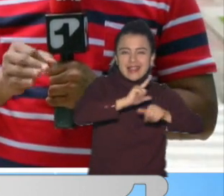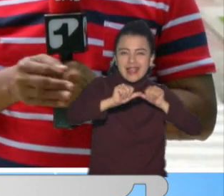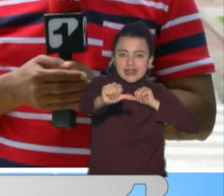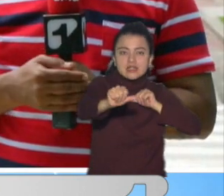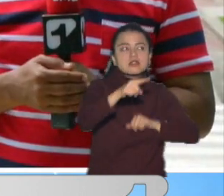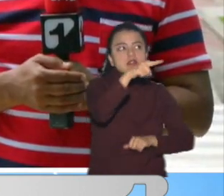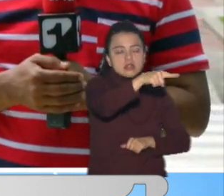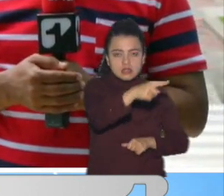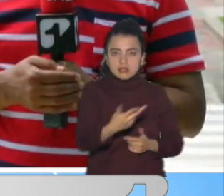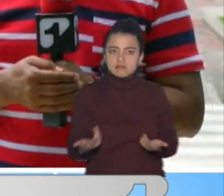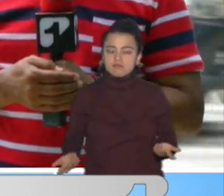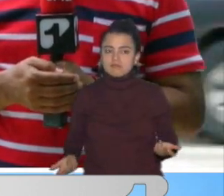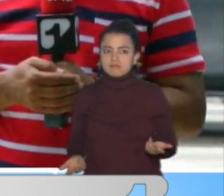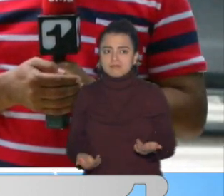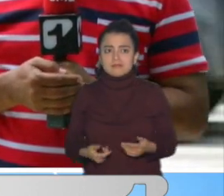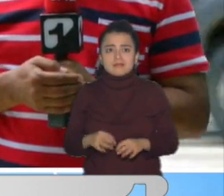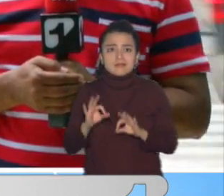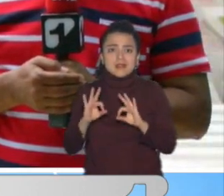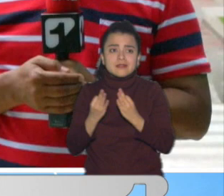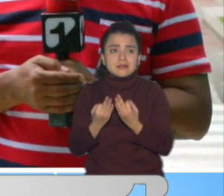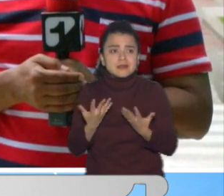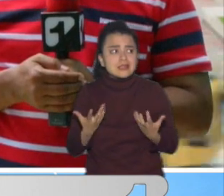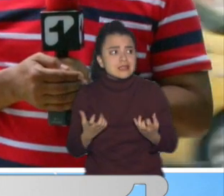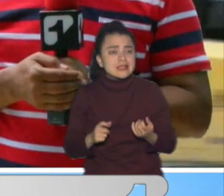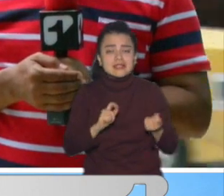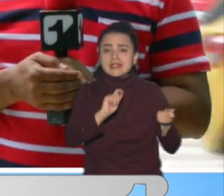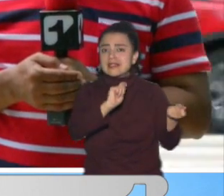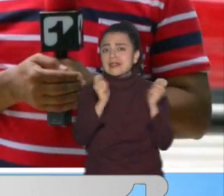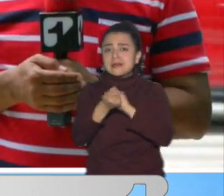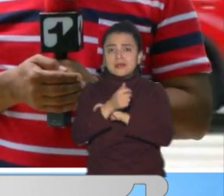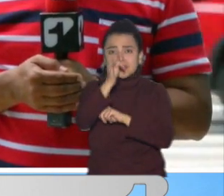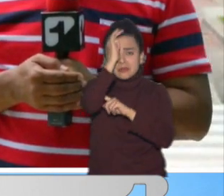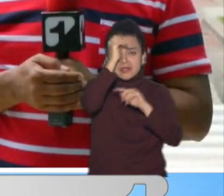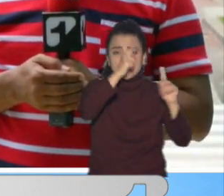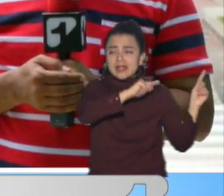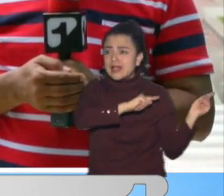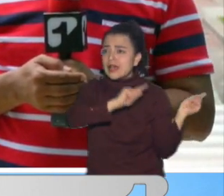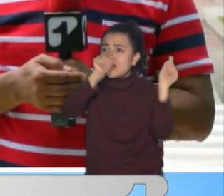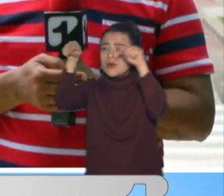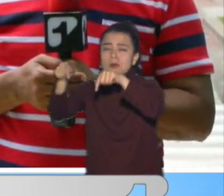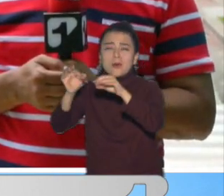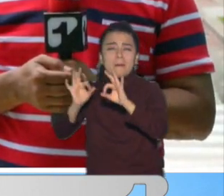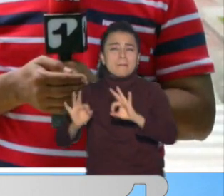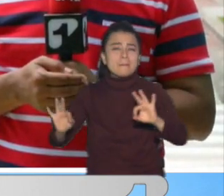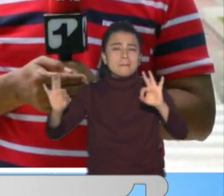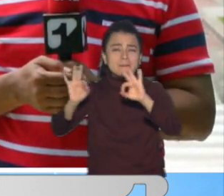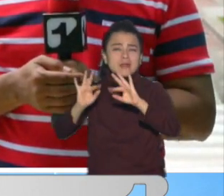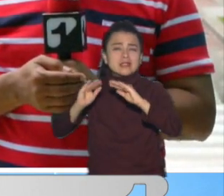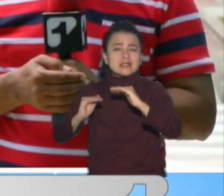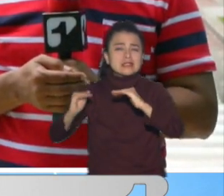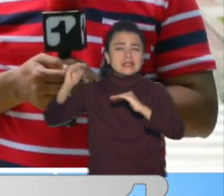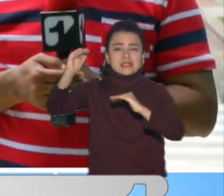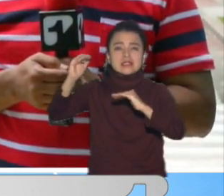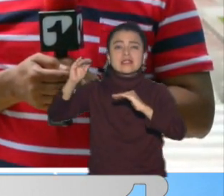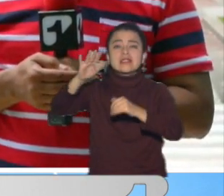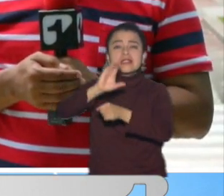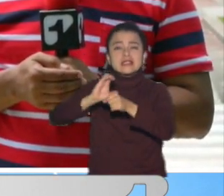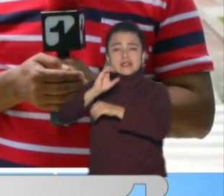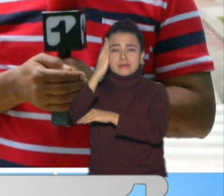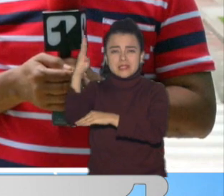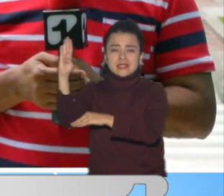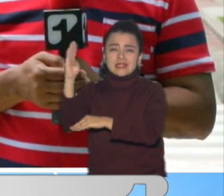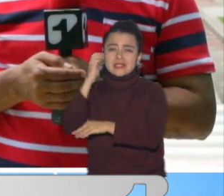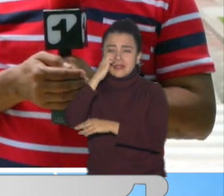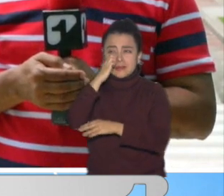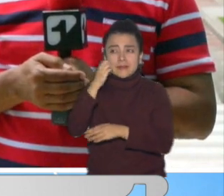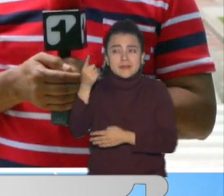están tratando de conseguir el traslado de la mujer de 92 años hasta un centro asistencial de la ciudad de